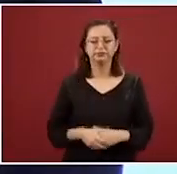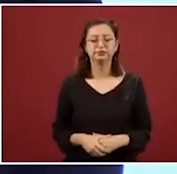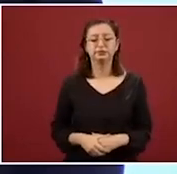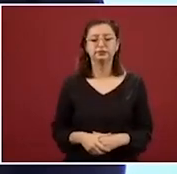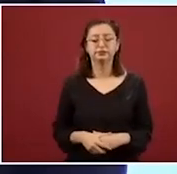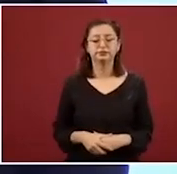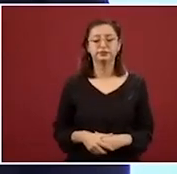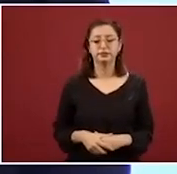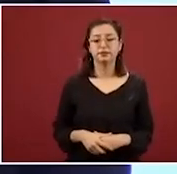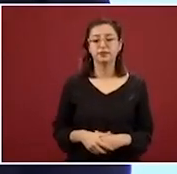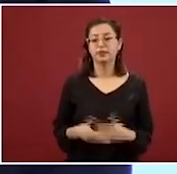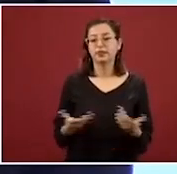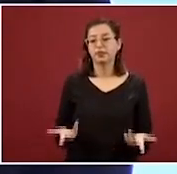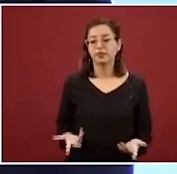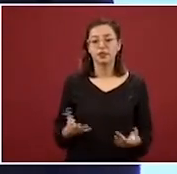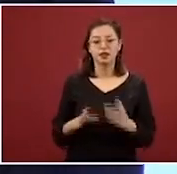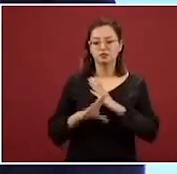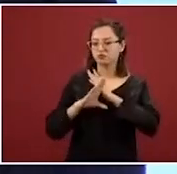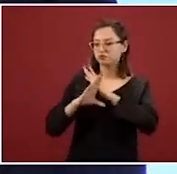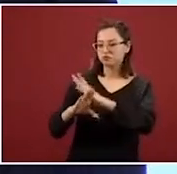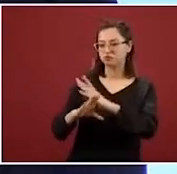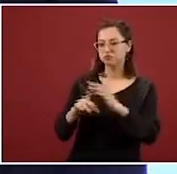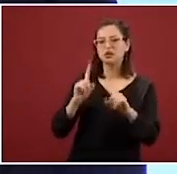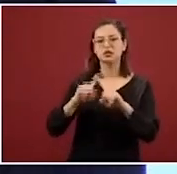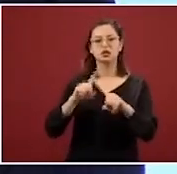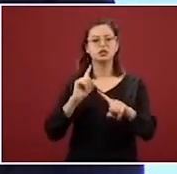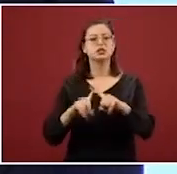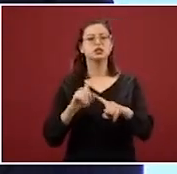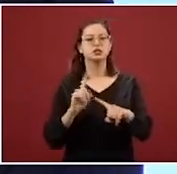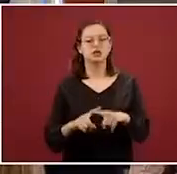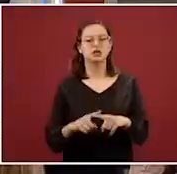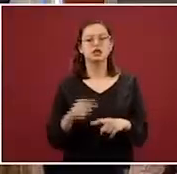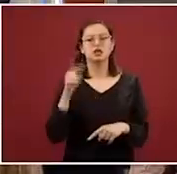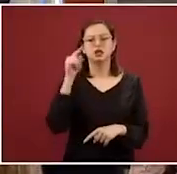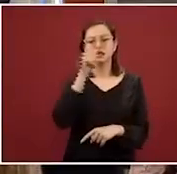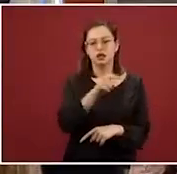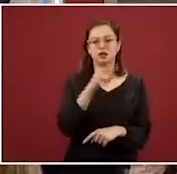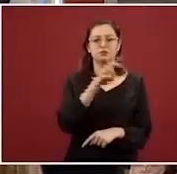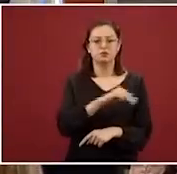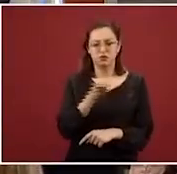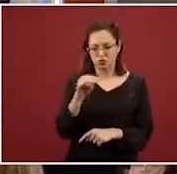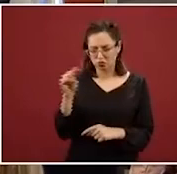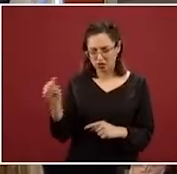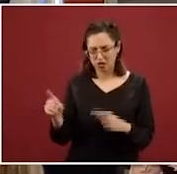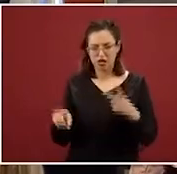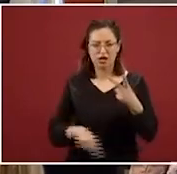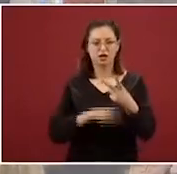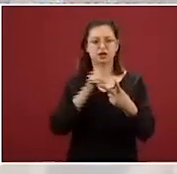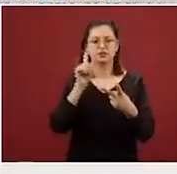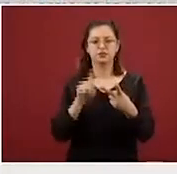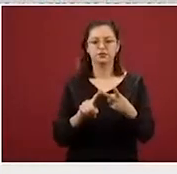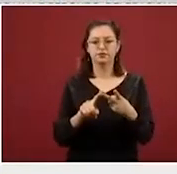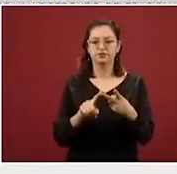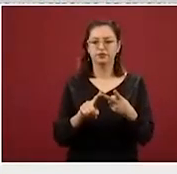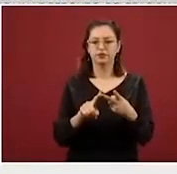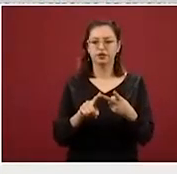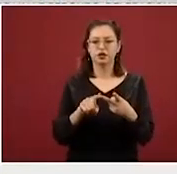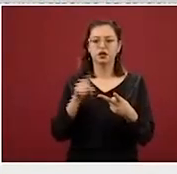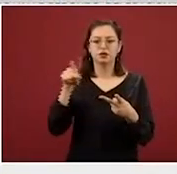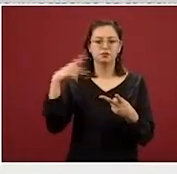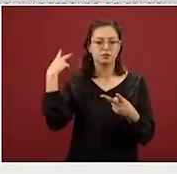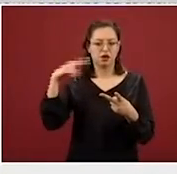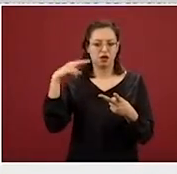Las negativas de verificación: Gas Butano del Bajío en La Piedad, Michoacán, Mercantil Distribuidor en